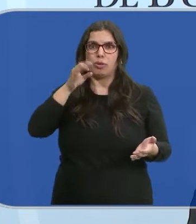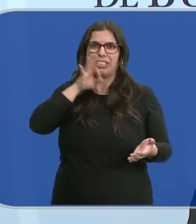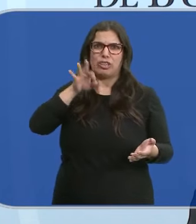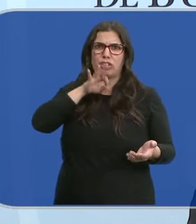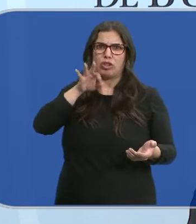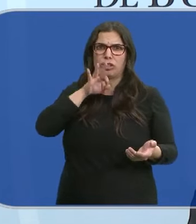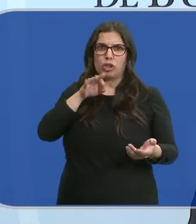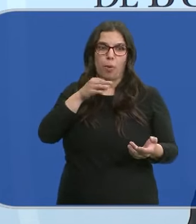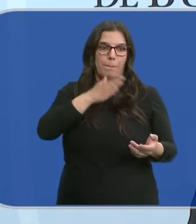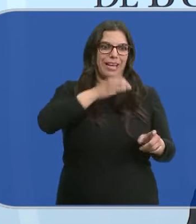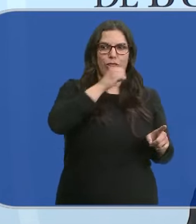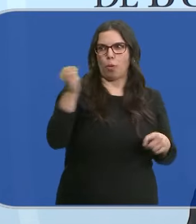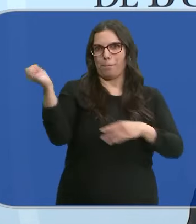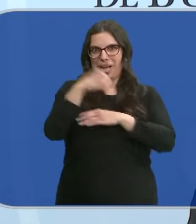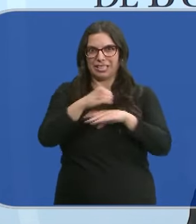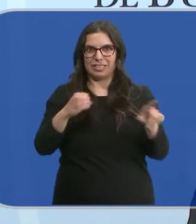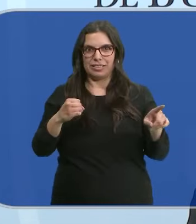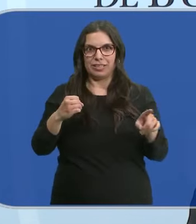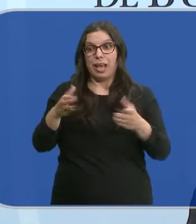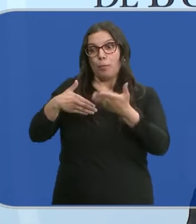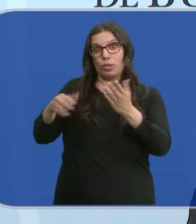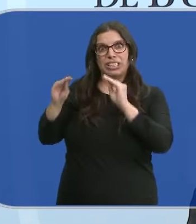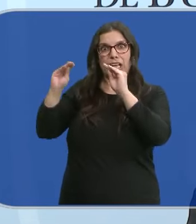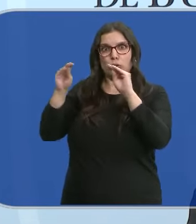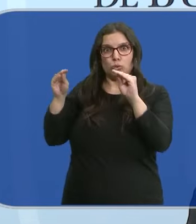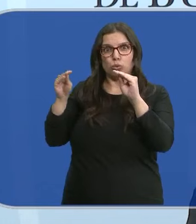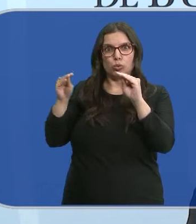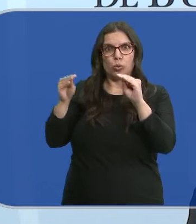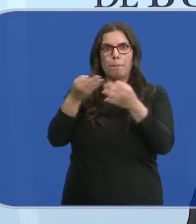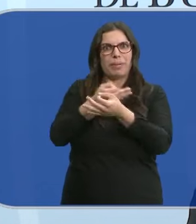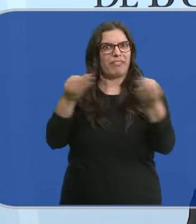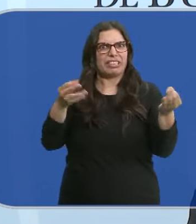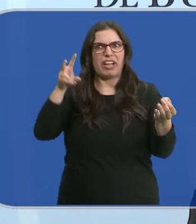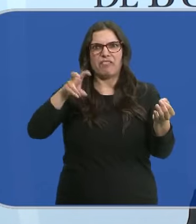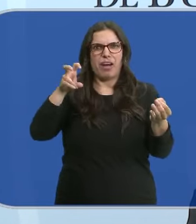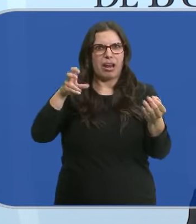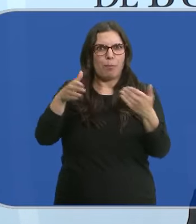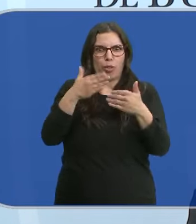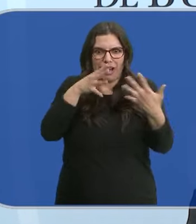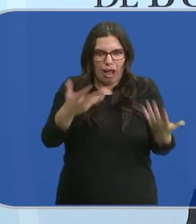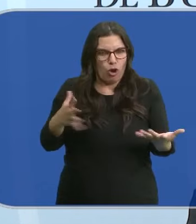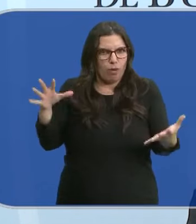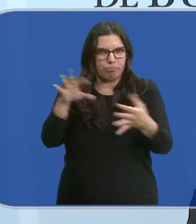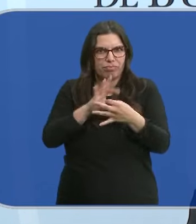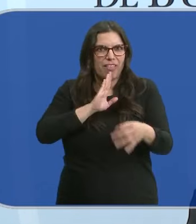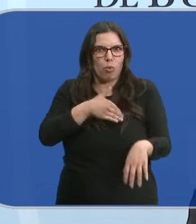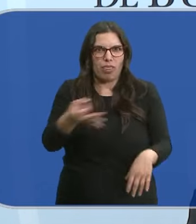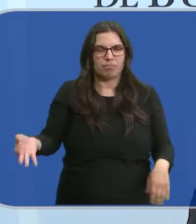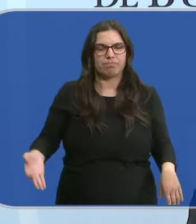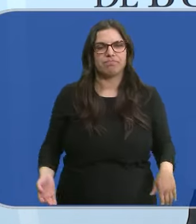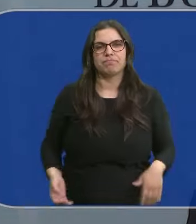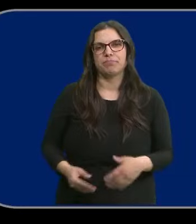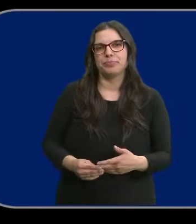el Mediterráneo y es absolutamente perfecta, moderna y adecuada.